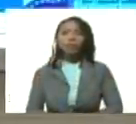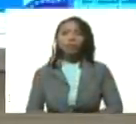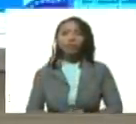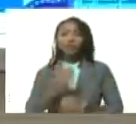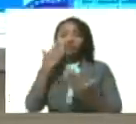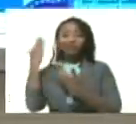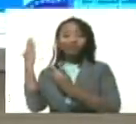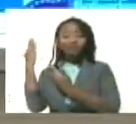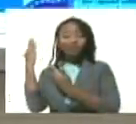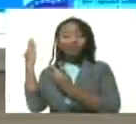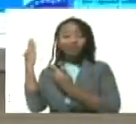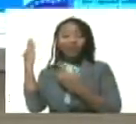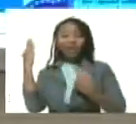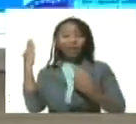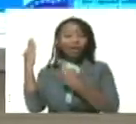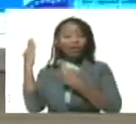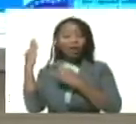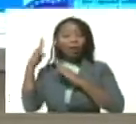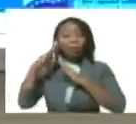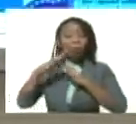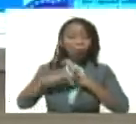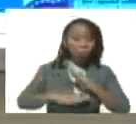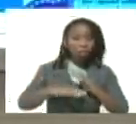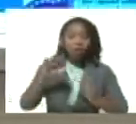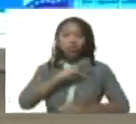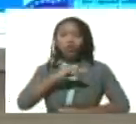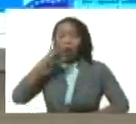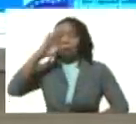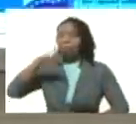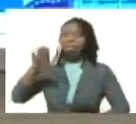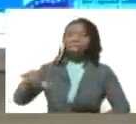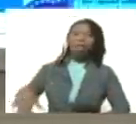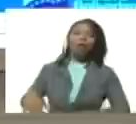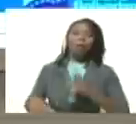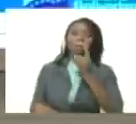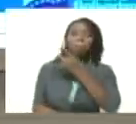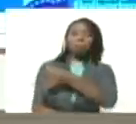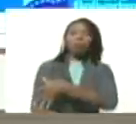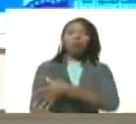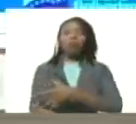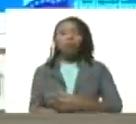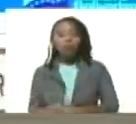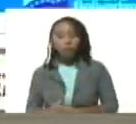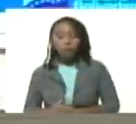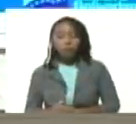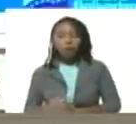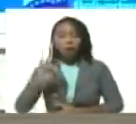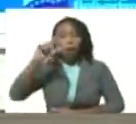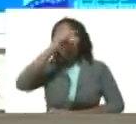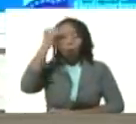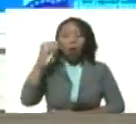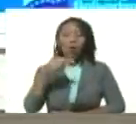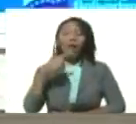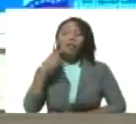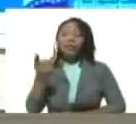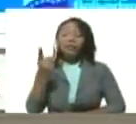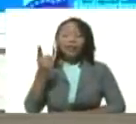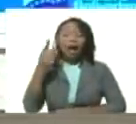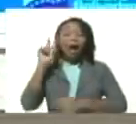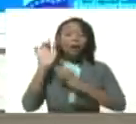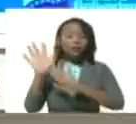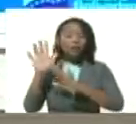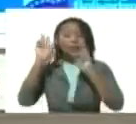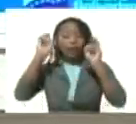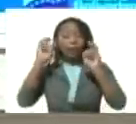Es la degradación social, así se refiere Julio Borges, se refiere así a nuestros migrantes